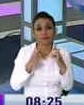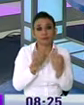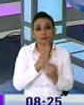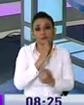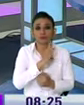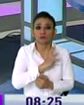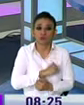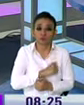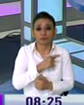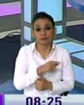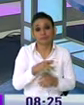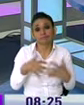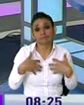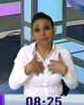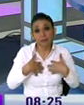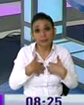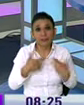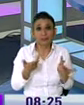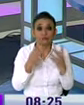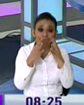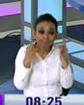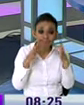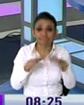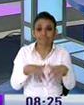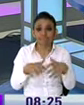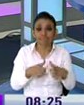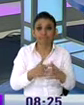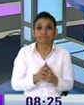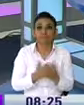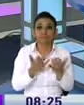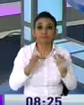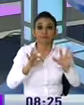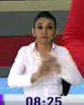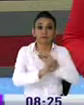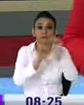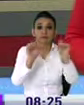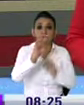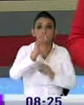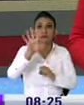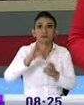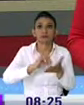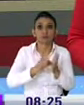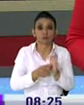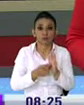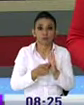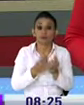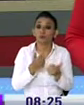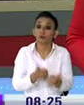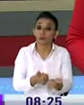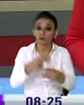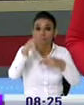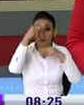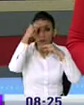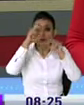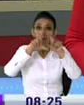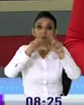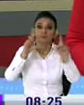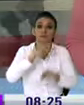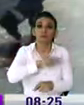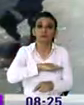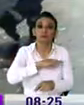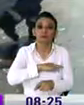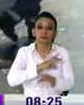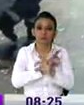por nuestras mascotitas, nuestros compañeros de vida. Ahora son las 8 de la mañana, 25 minutos, y tenemos una buena noticia. La empresa metropolitana de